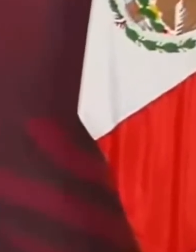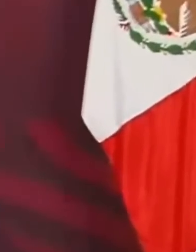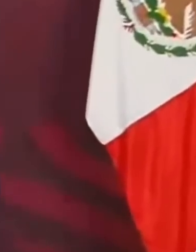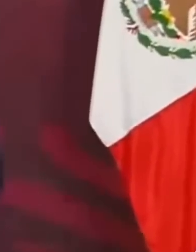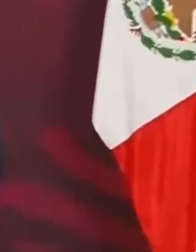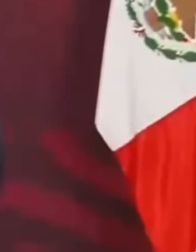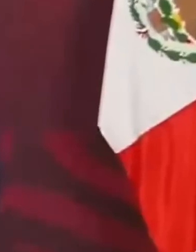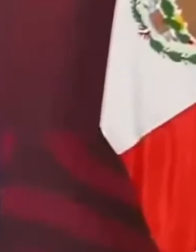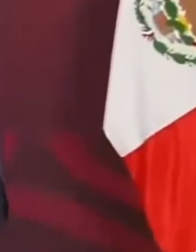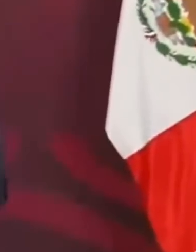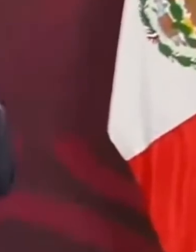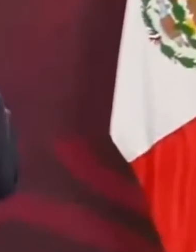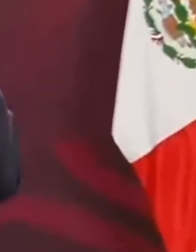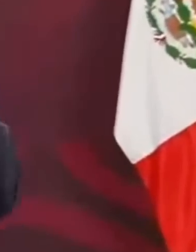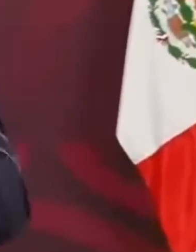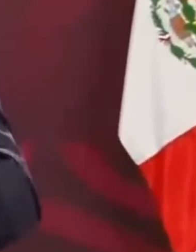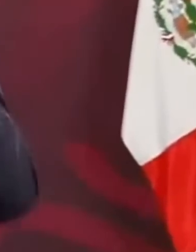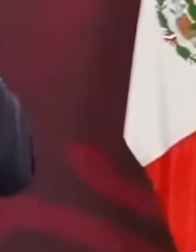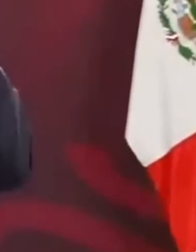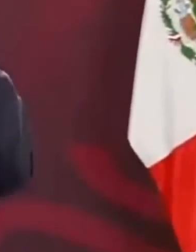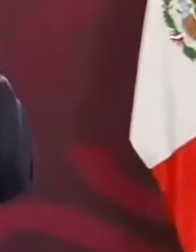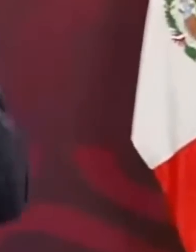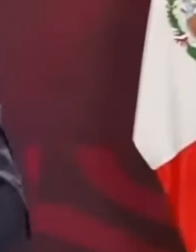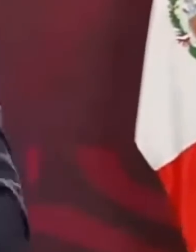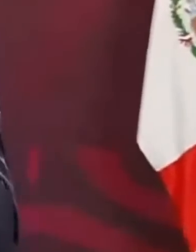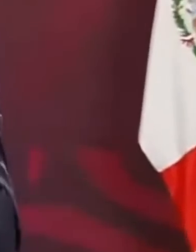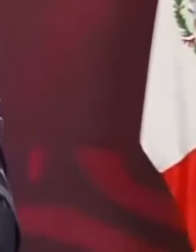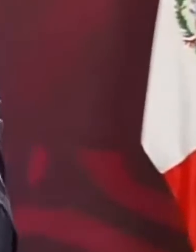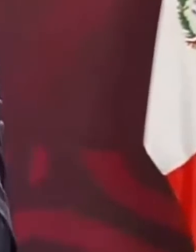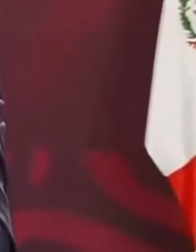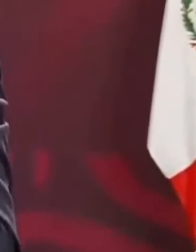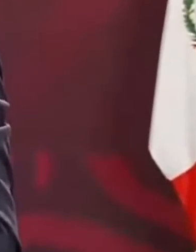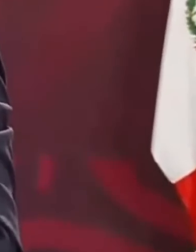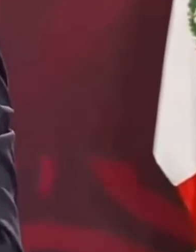Se requiere una mayoría calificada,